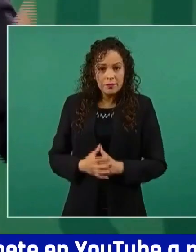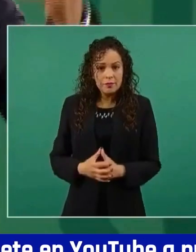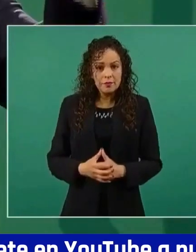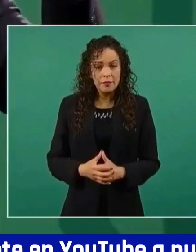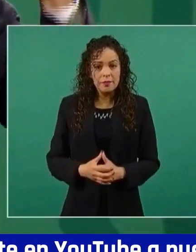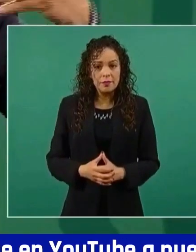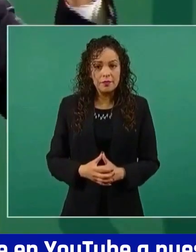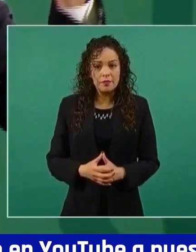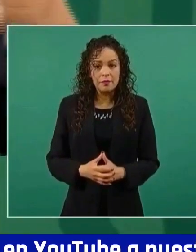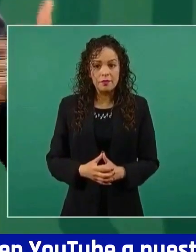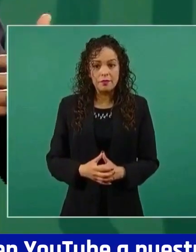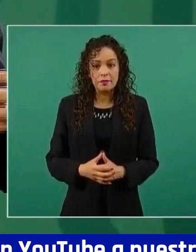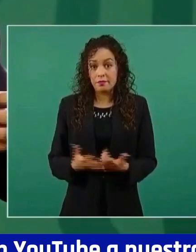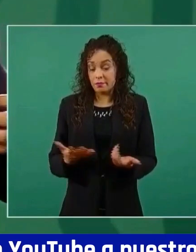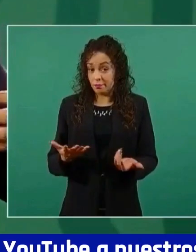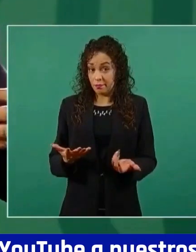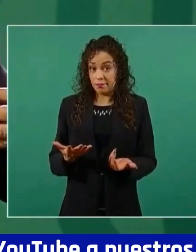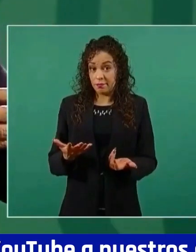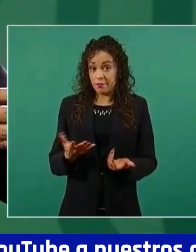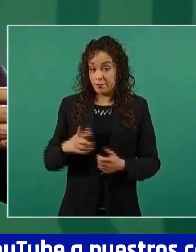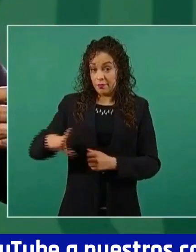El gobierno estaba ensimismado.